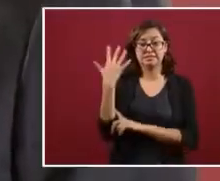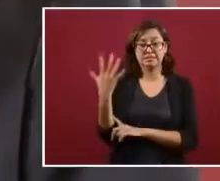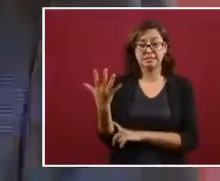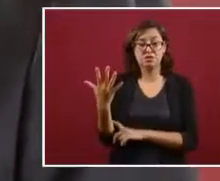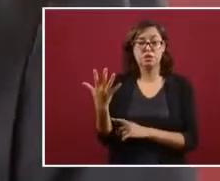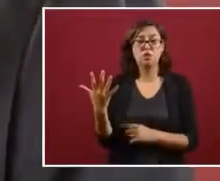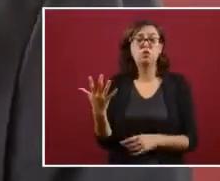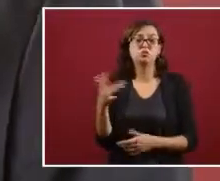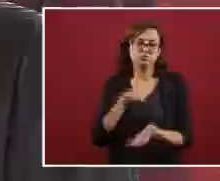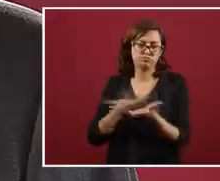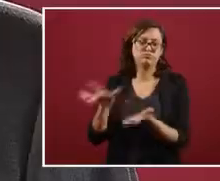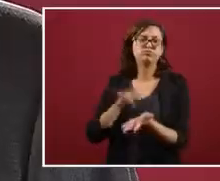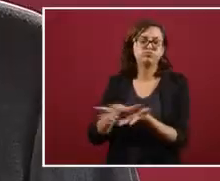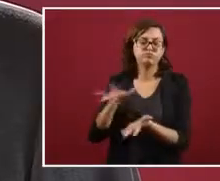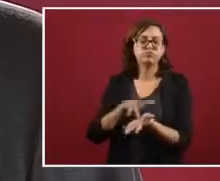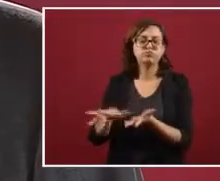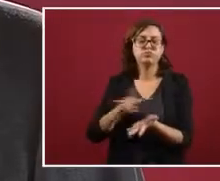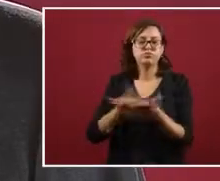está llegando un apoyo.